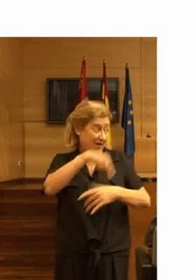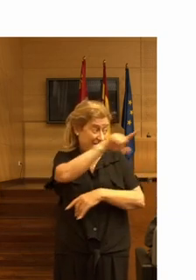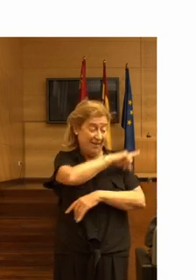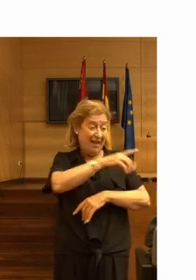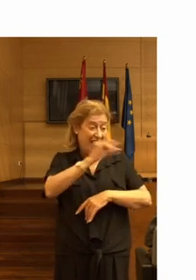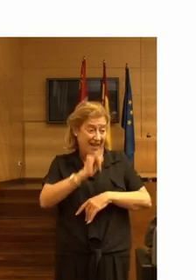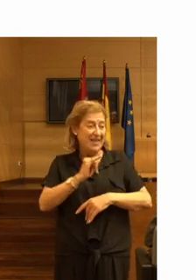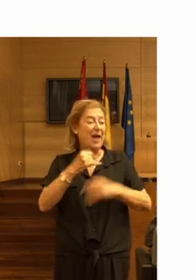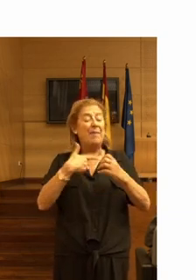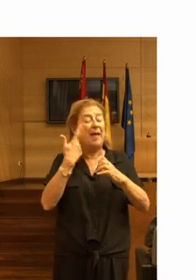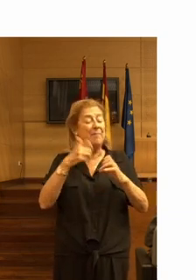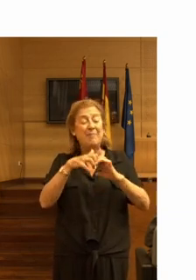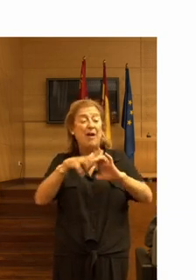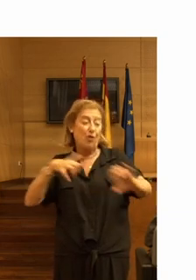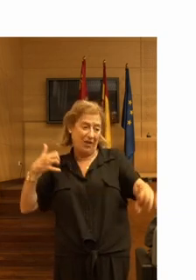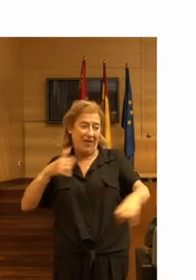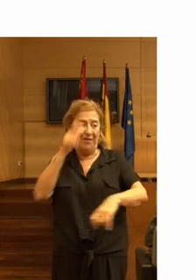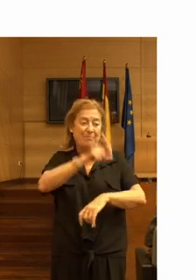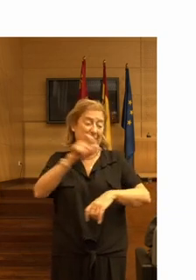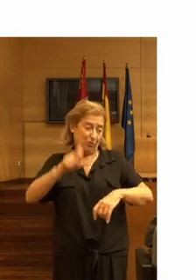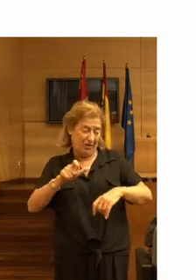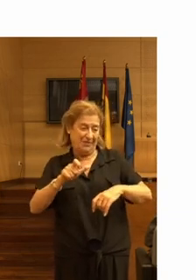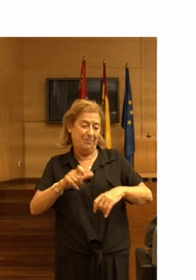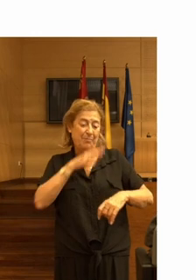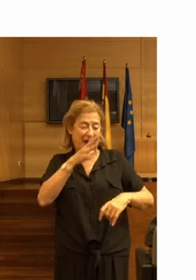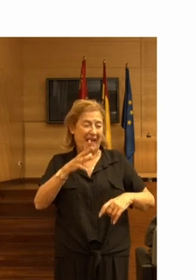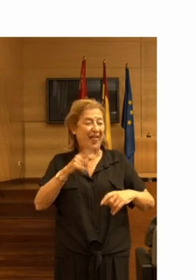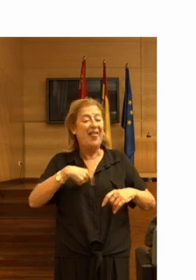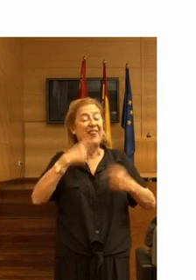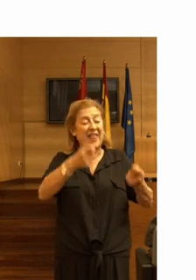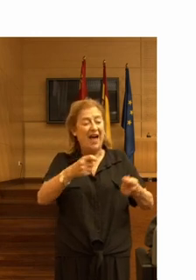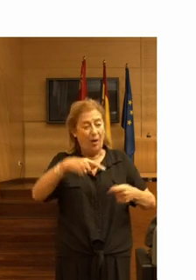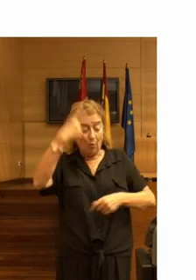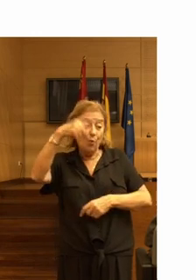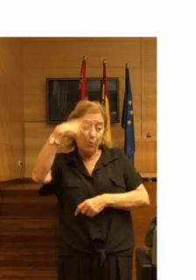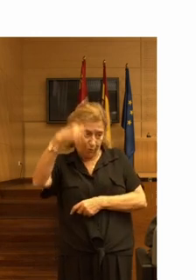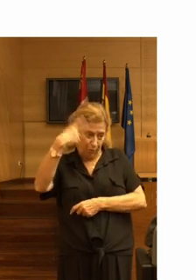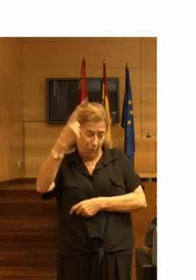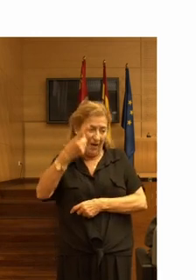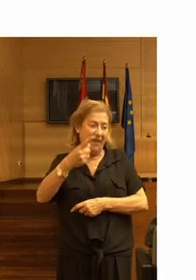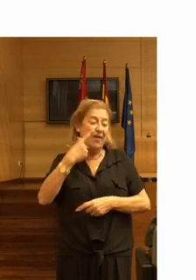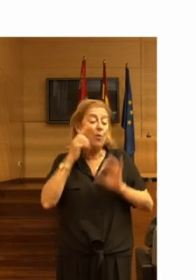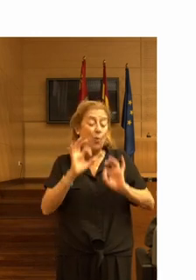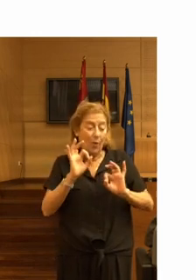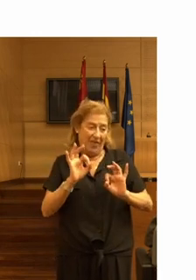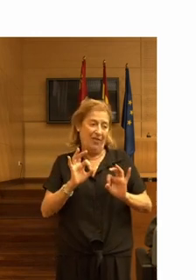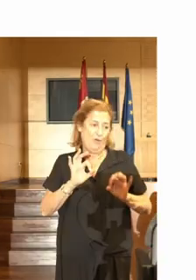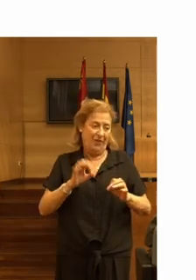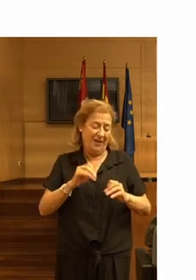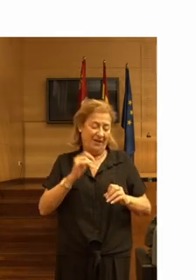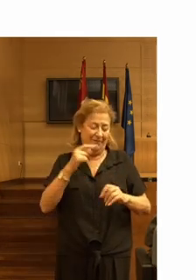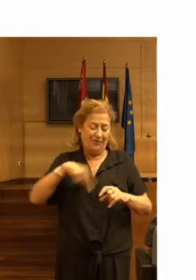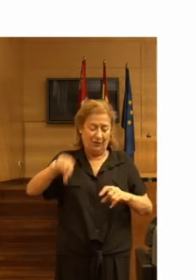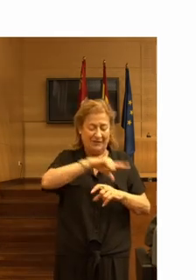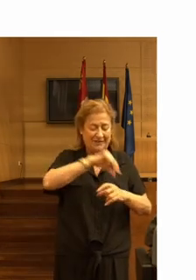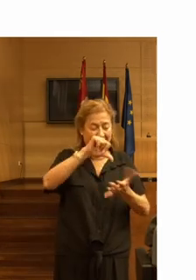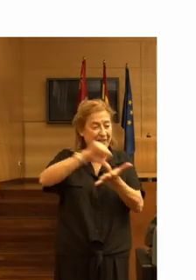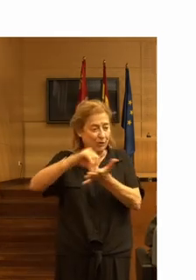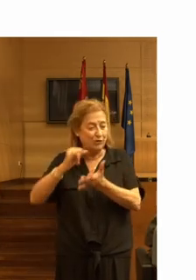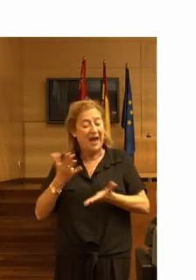al mayor número de capas posibles de la organización para generar cultura del cuidado libre de sujeciones y ayudarles a